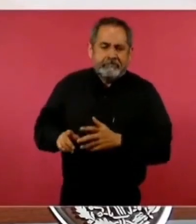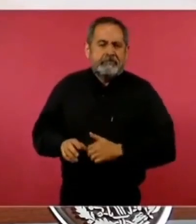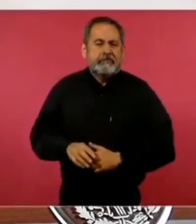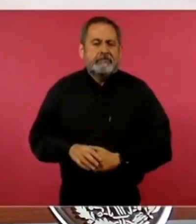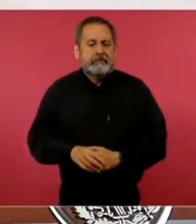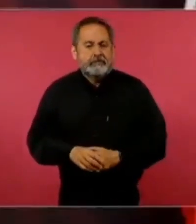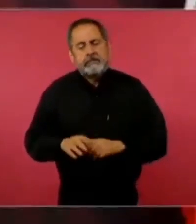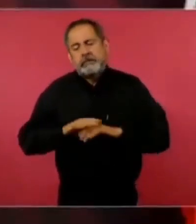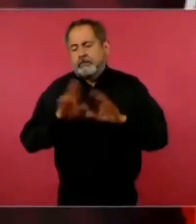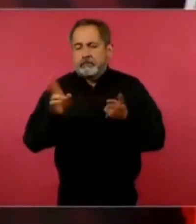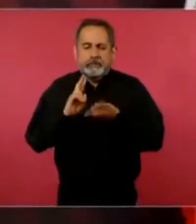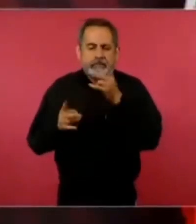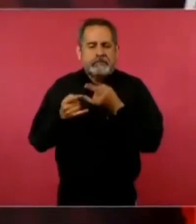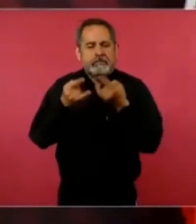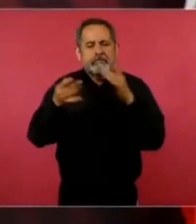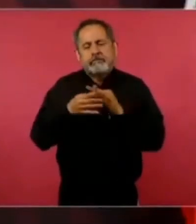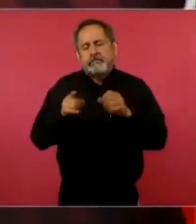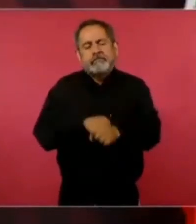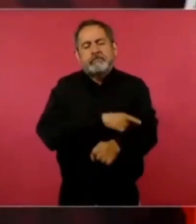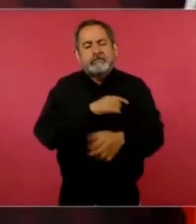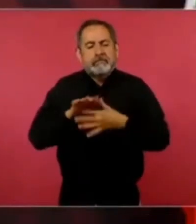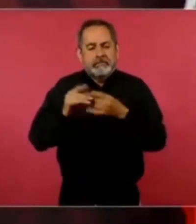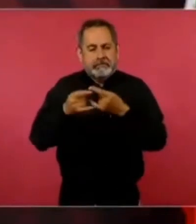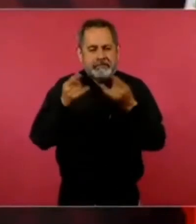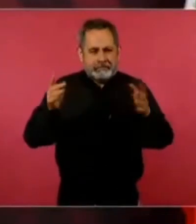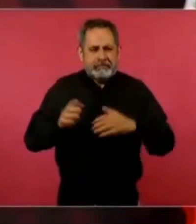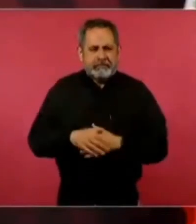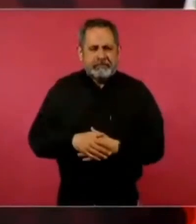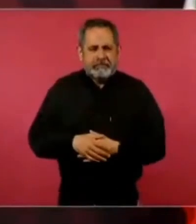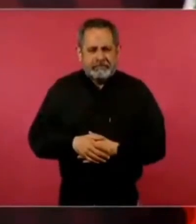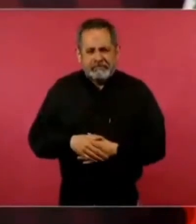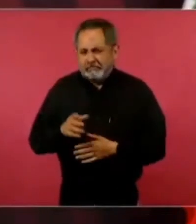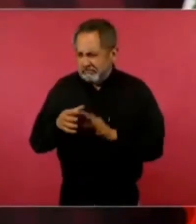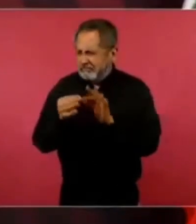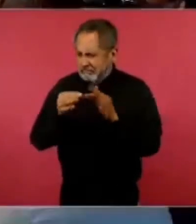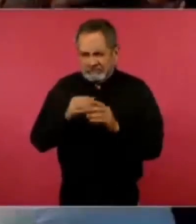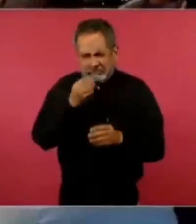Pero bueno, ya hablamos bastante de esto, pero no está de más, ¿no? Sí, bueno, presidente, pero...